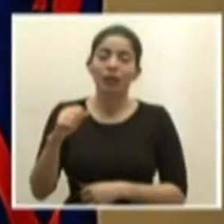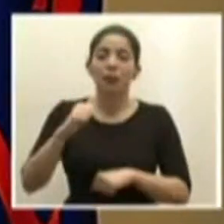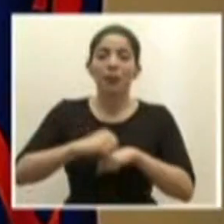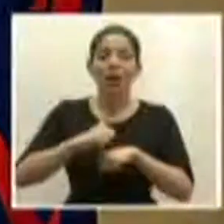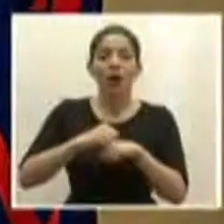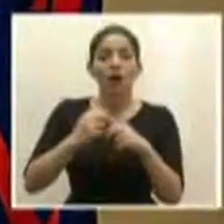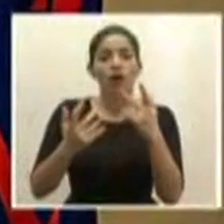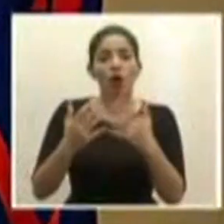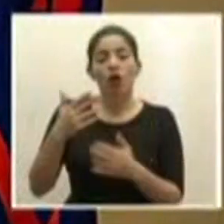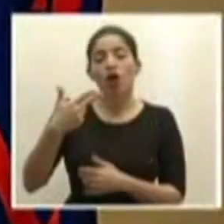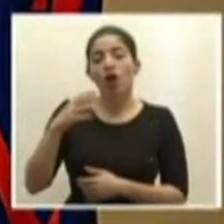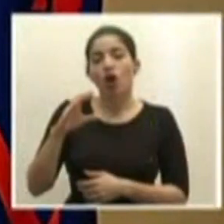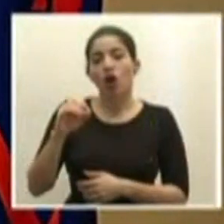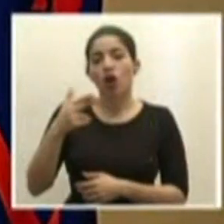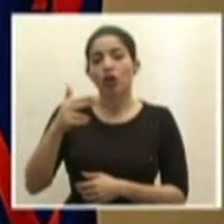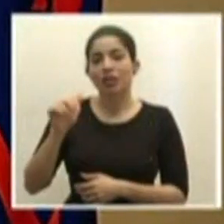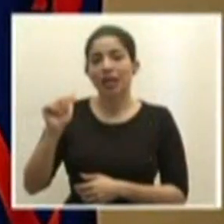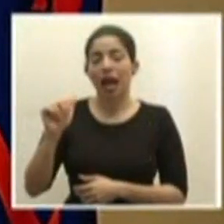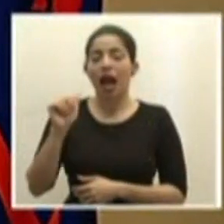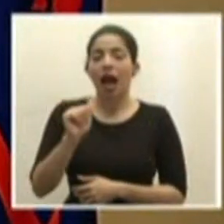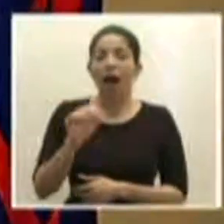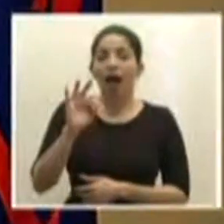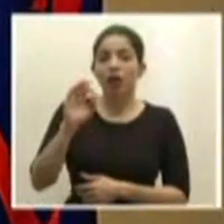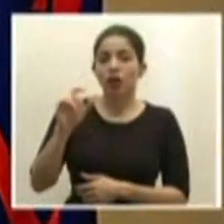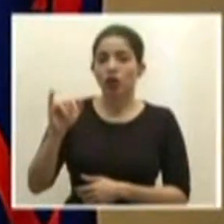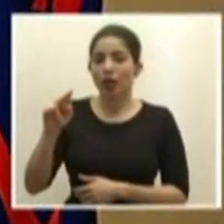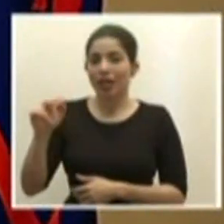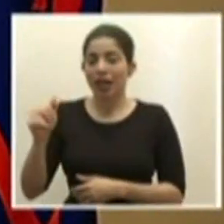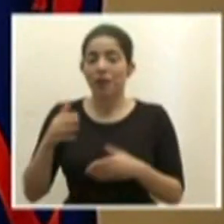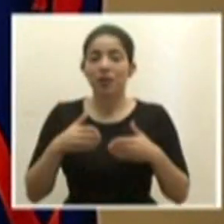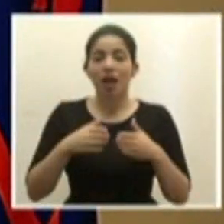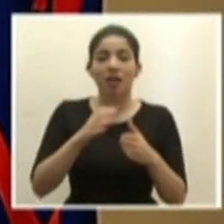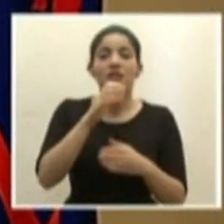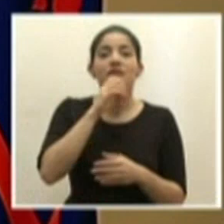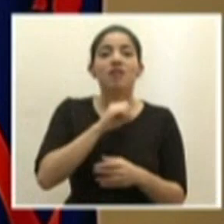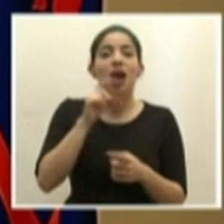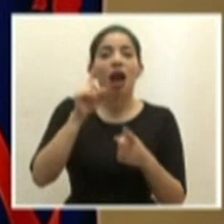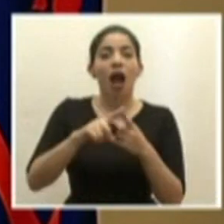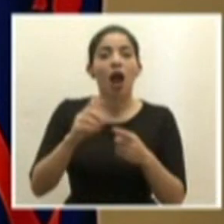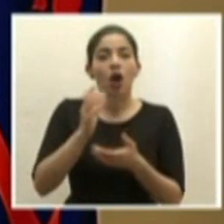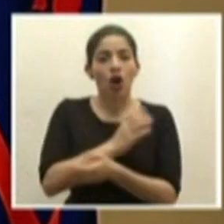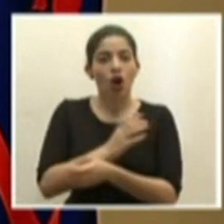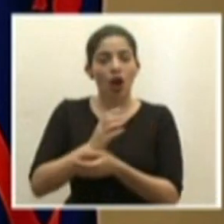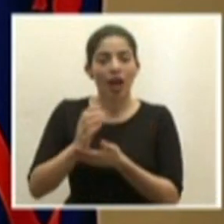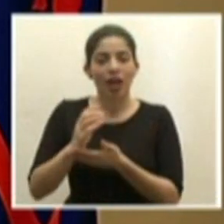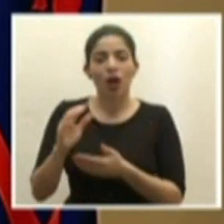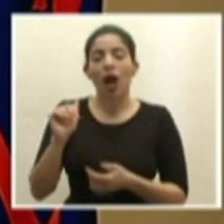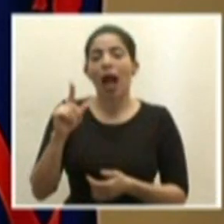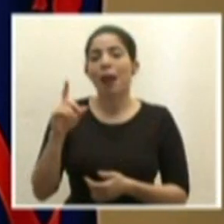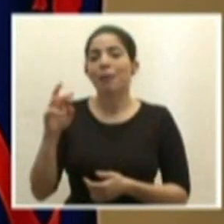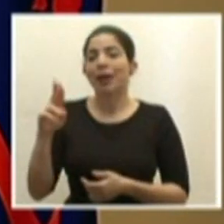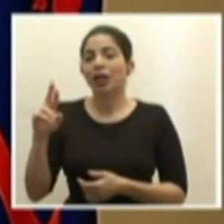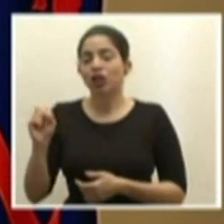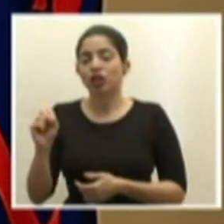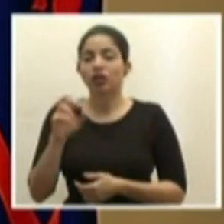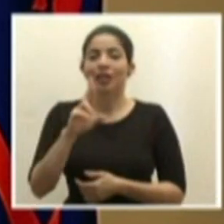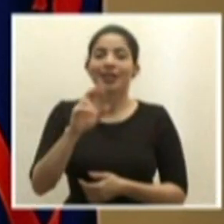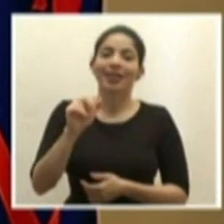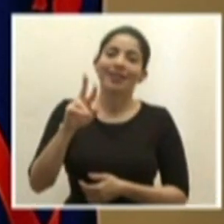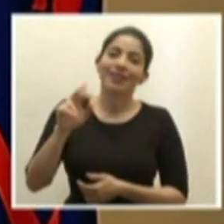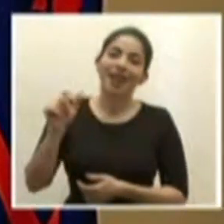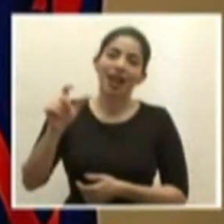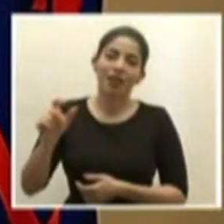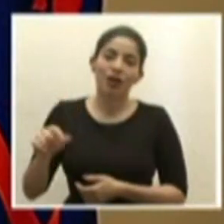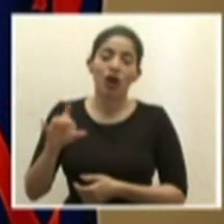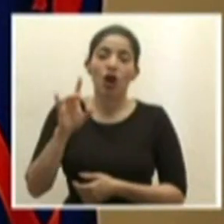Fuego, Cochea, Atolina, Calle Vieja al Colegio, Los Almendros, Riberas del Río,